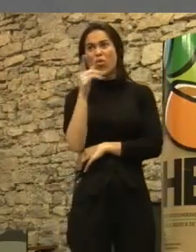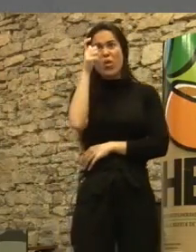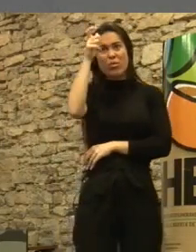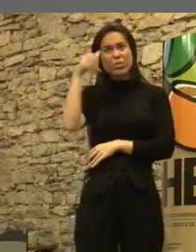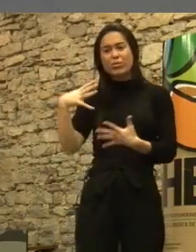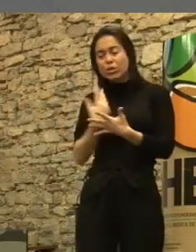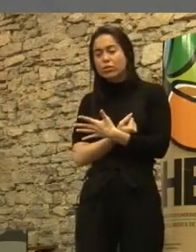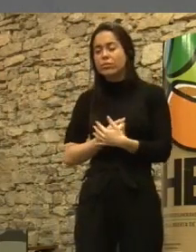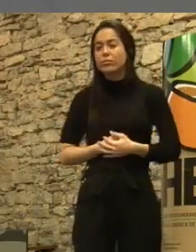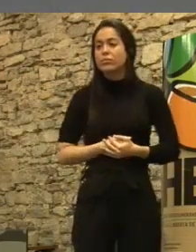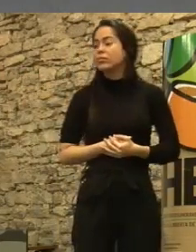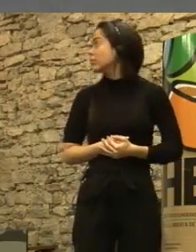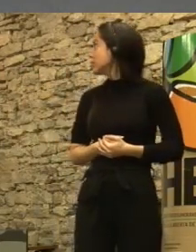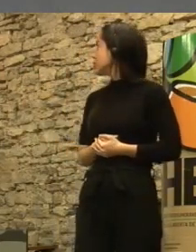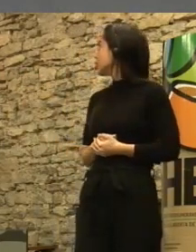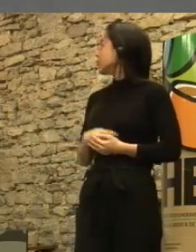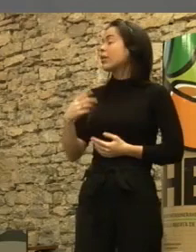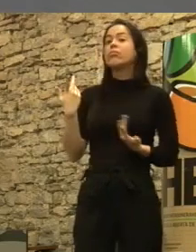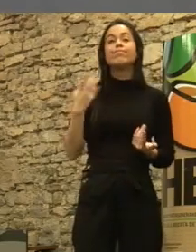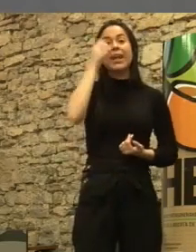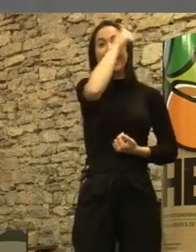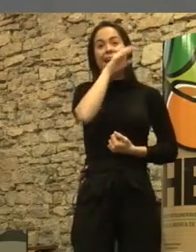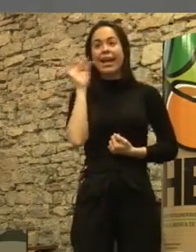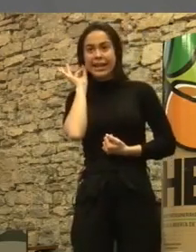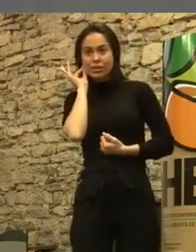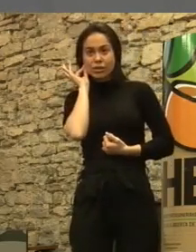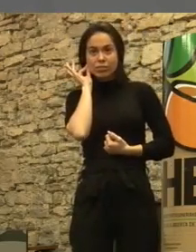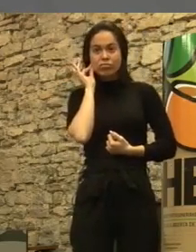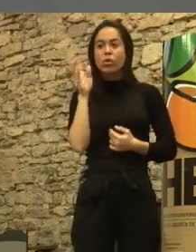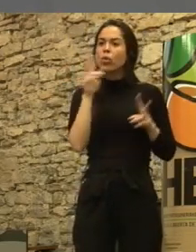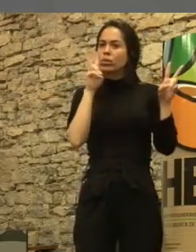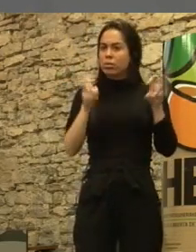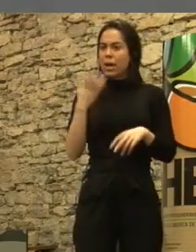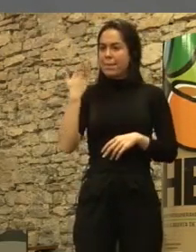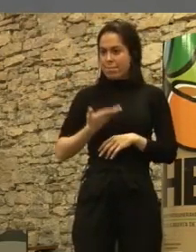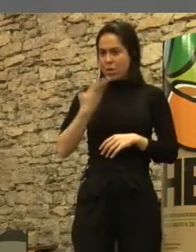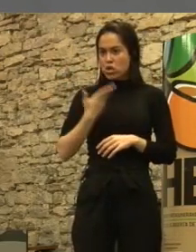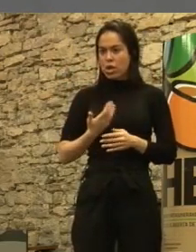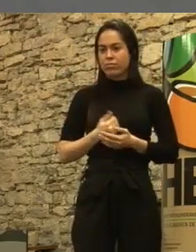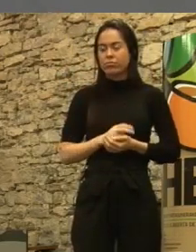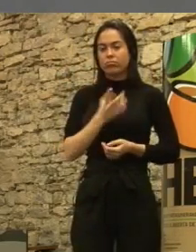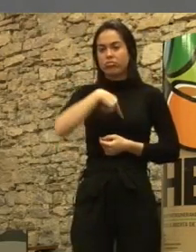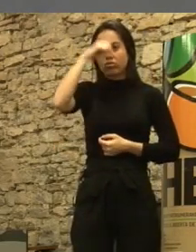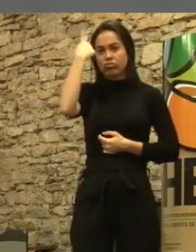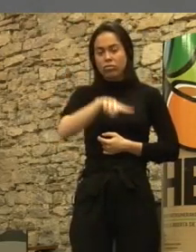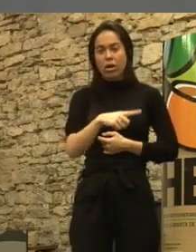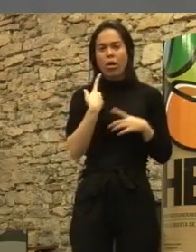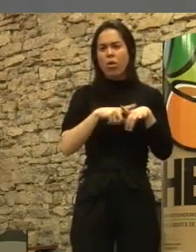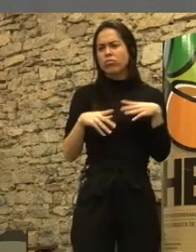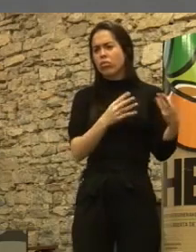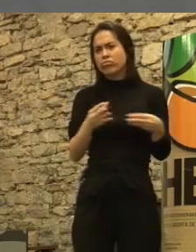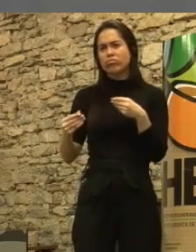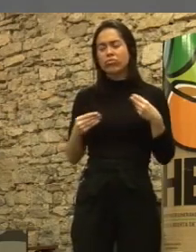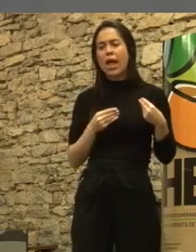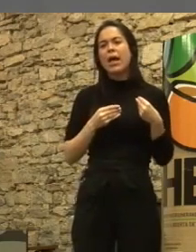Bueno, género. Una pequeña perspectiva sobre el género. El género es un gran tema, ¿right? Y entonces sabemos que hay muchas cosas, el Me Too, etcétera, etcétera.